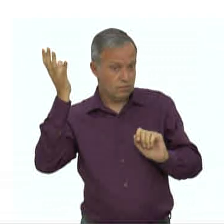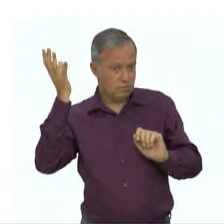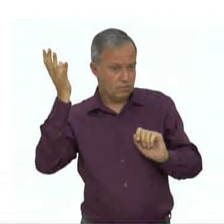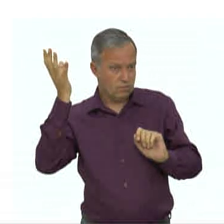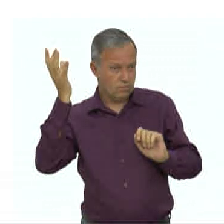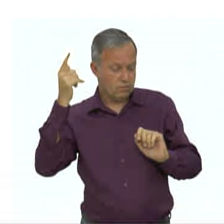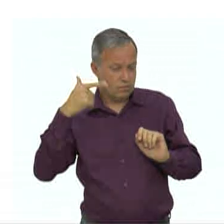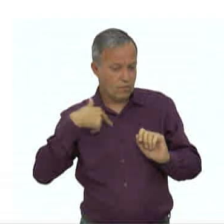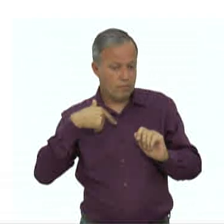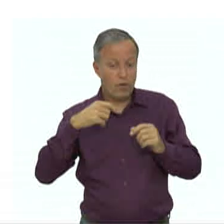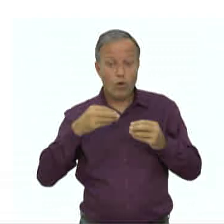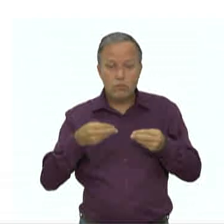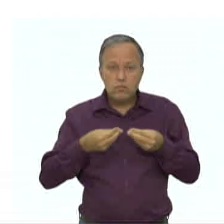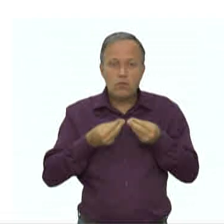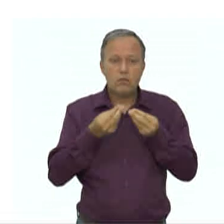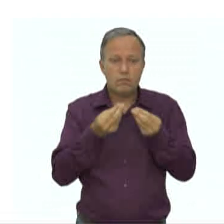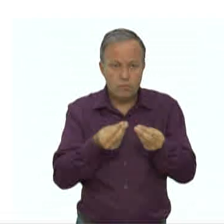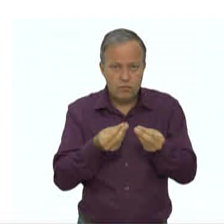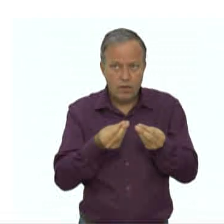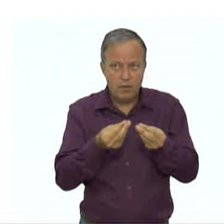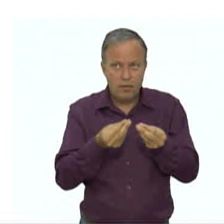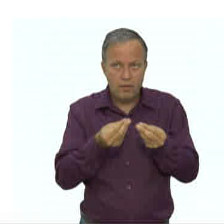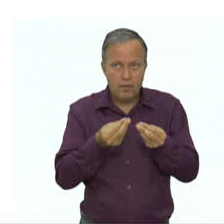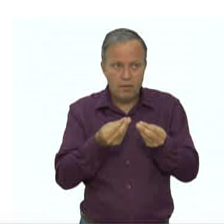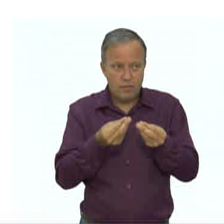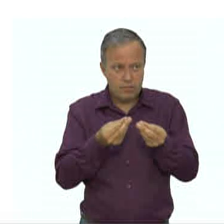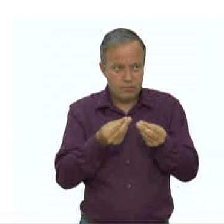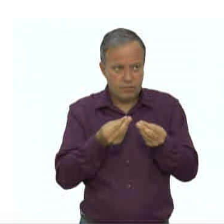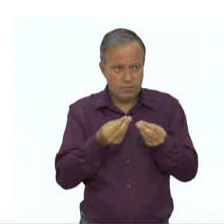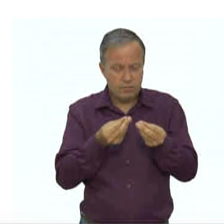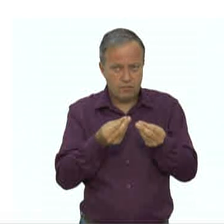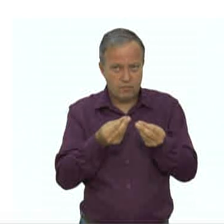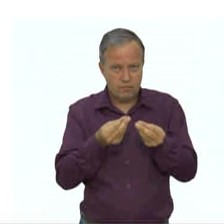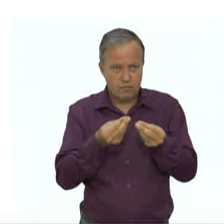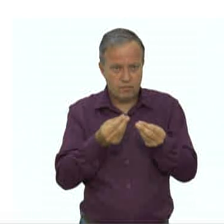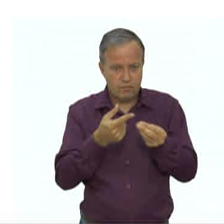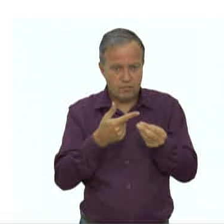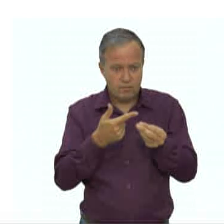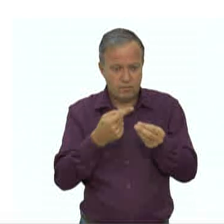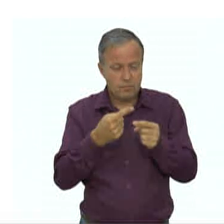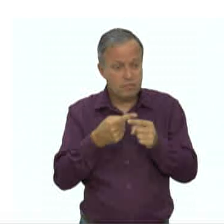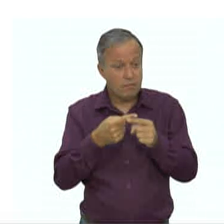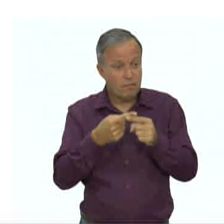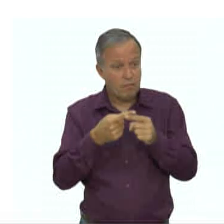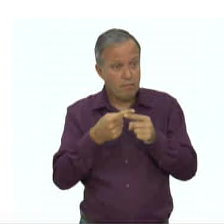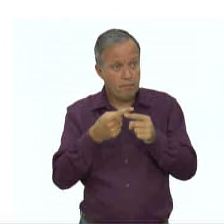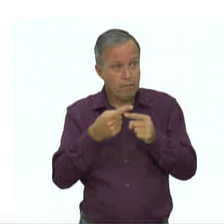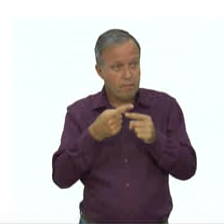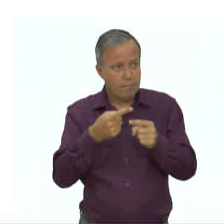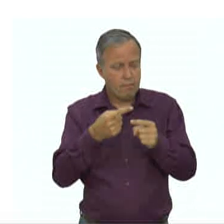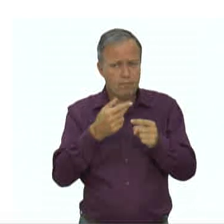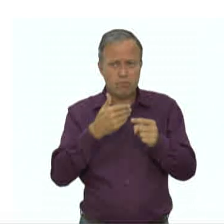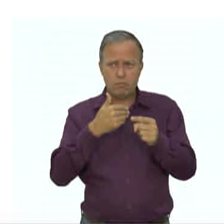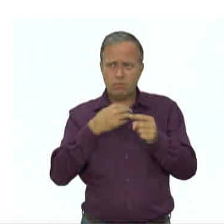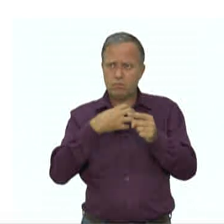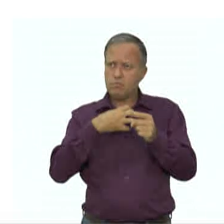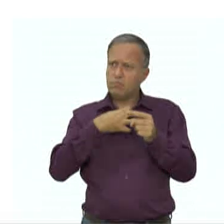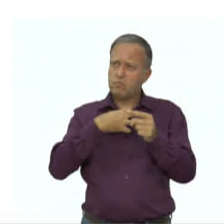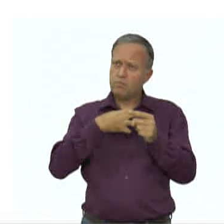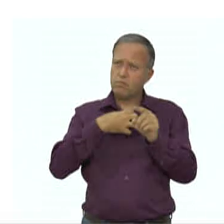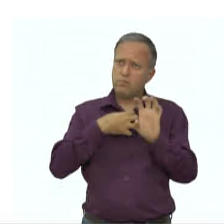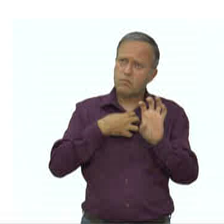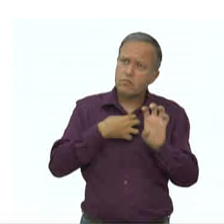pongo a deshojar la margarita. Me mato, no me mato, me